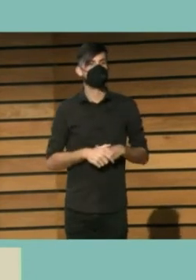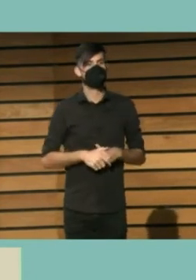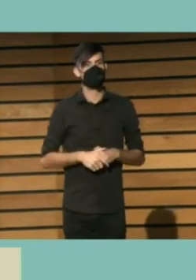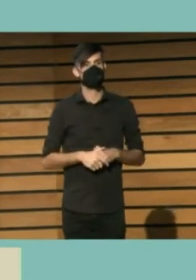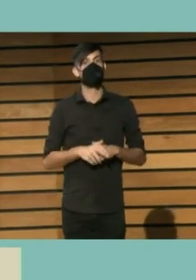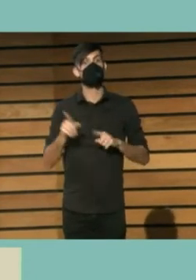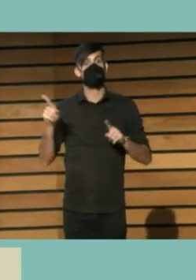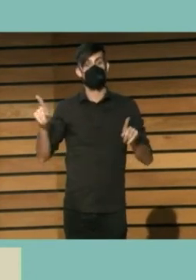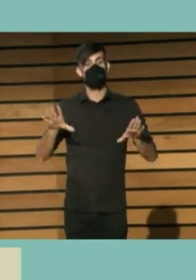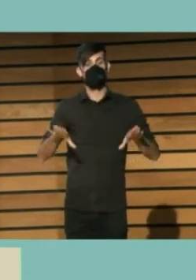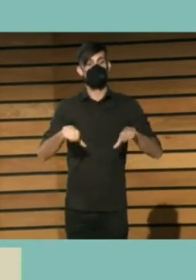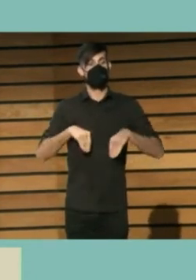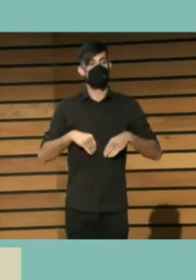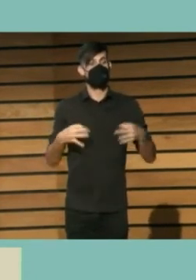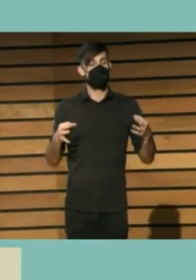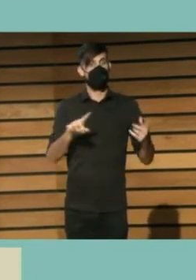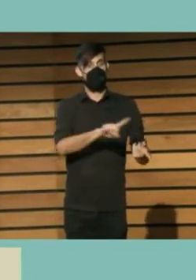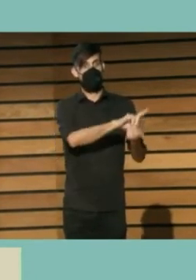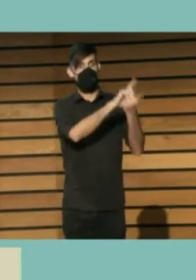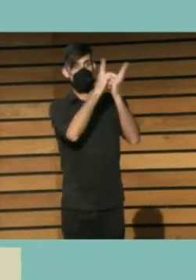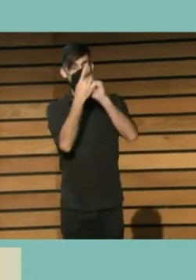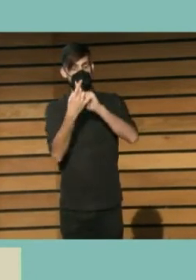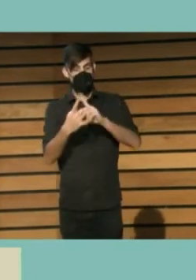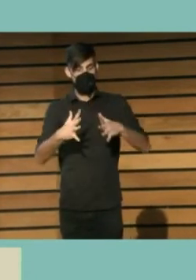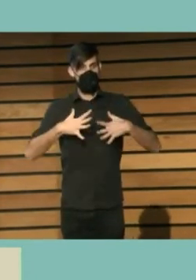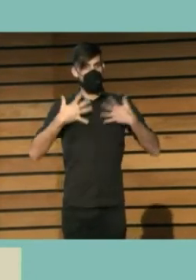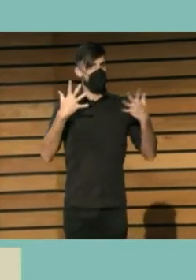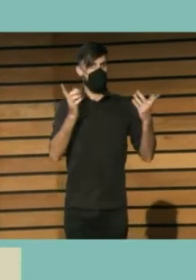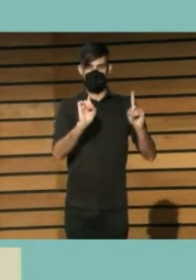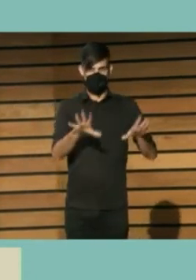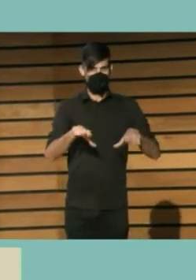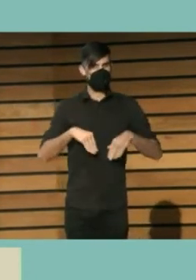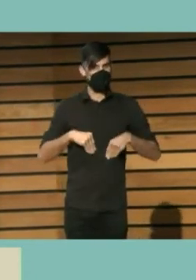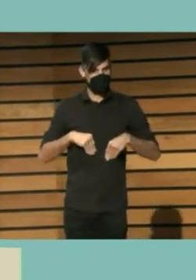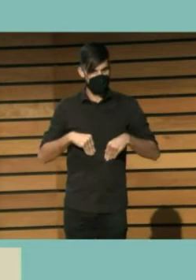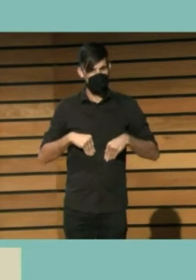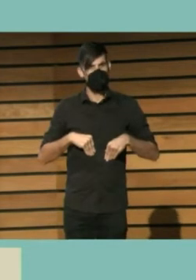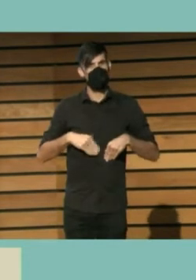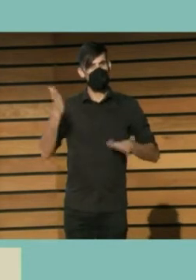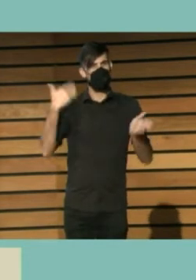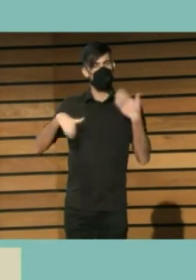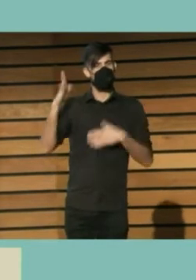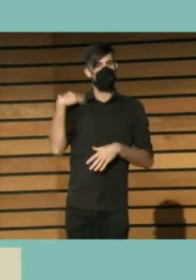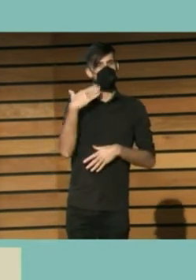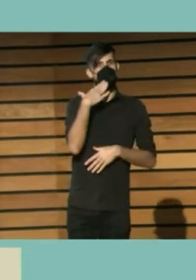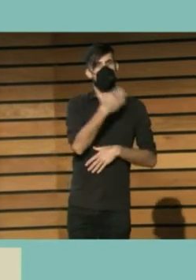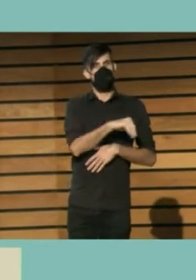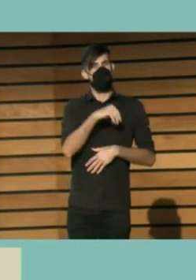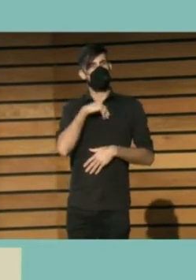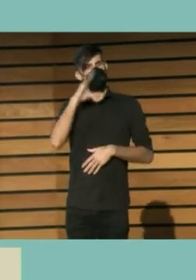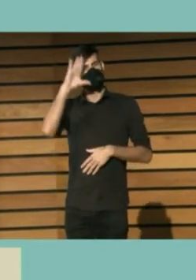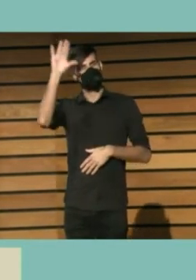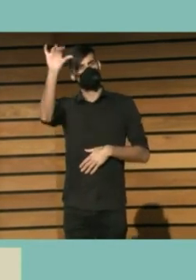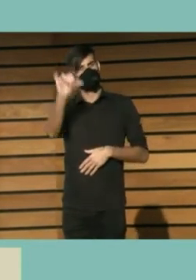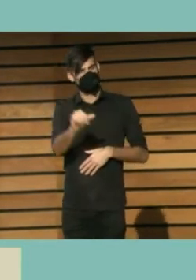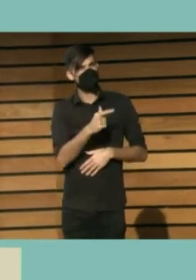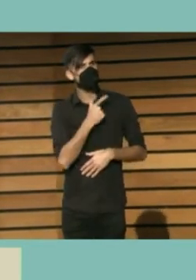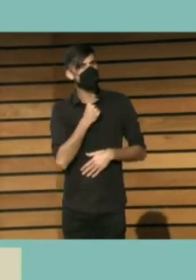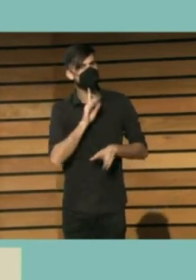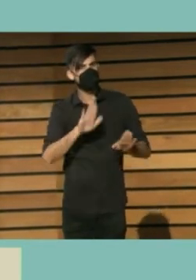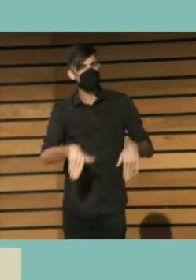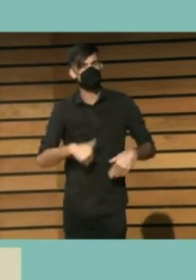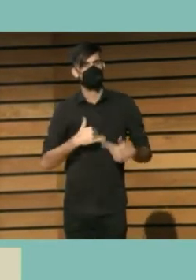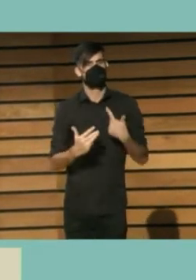era la aceptación del cambio. Y esto a mí, desde bien jovencita, que me gustó y me animó y me inspiró.